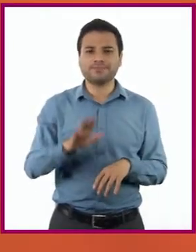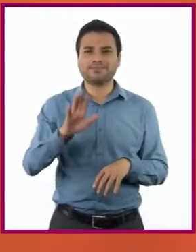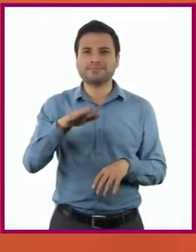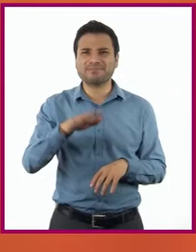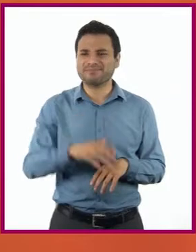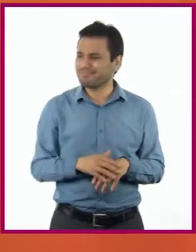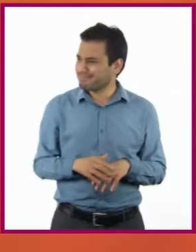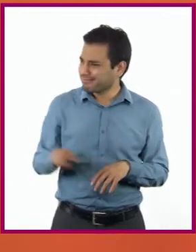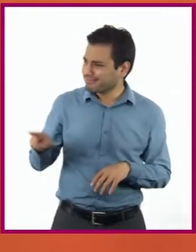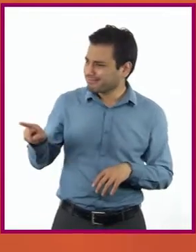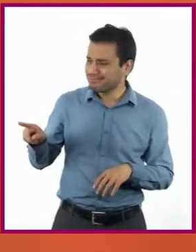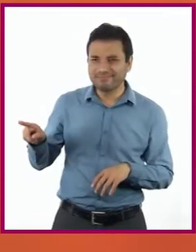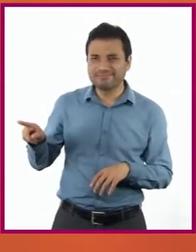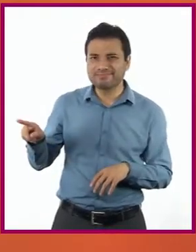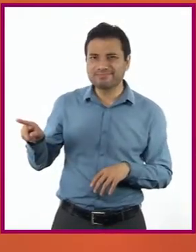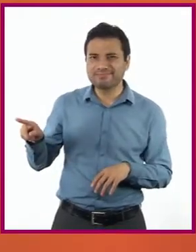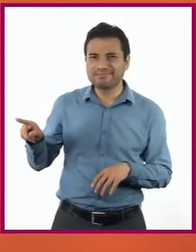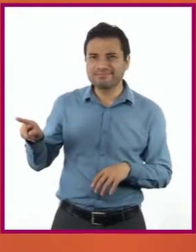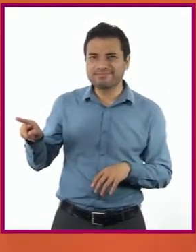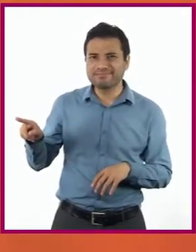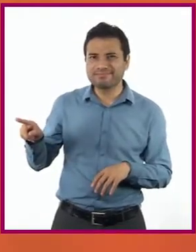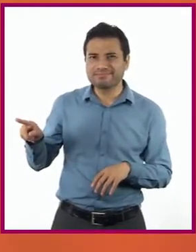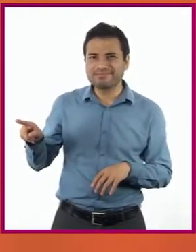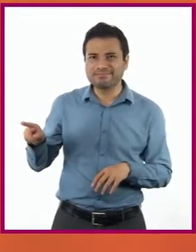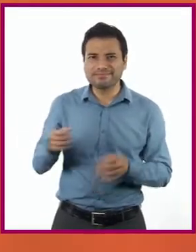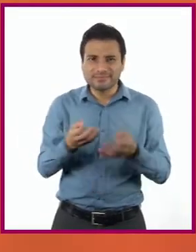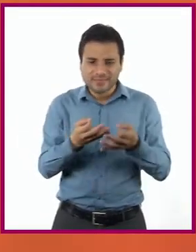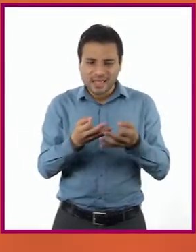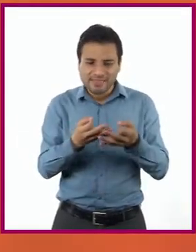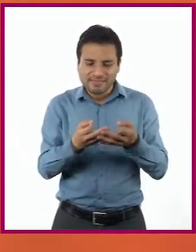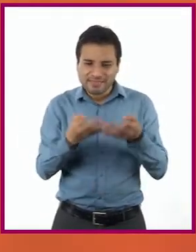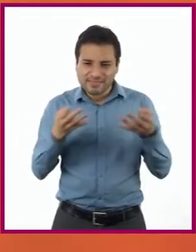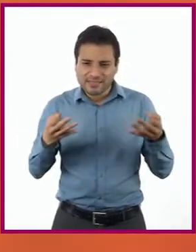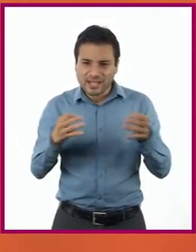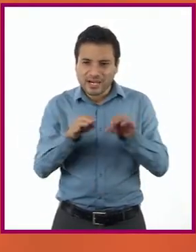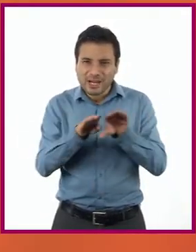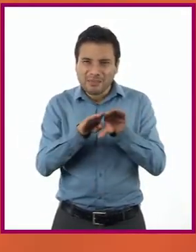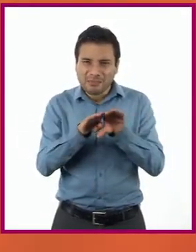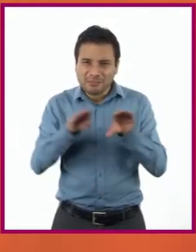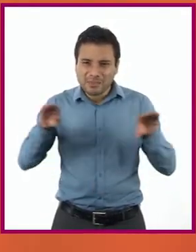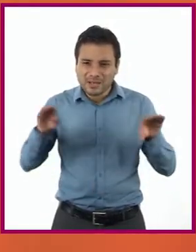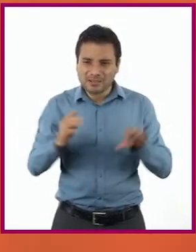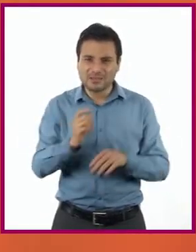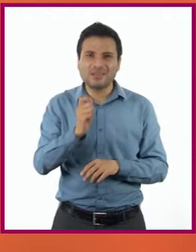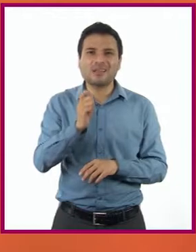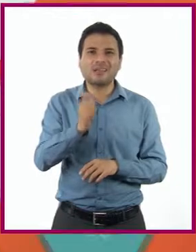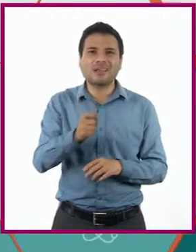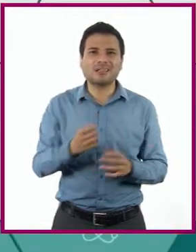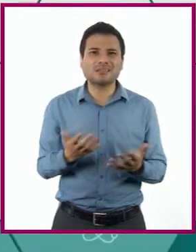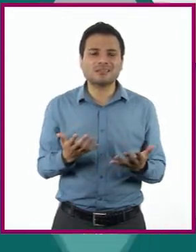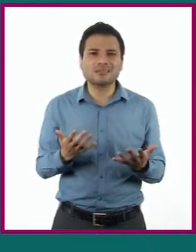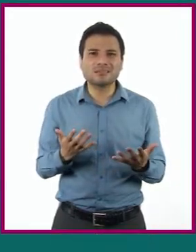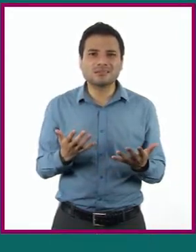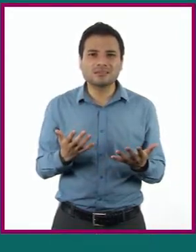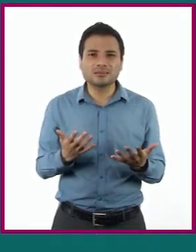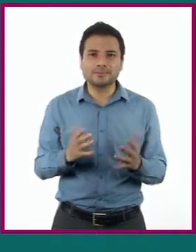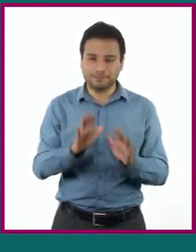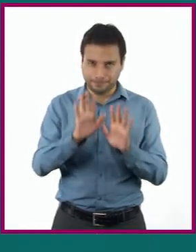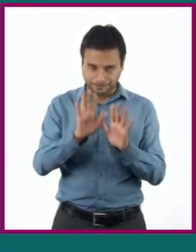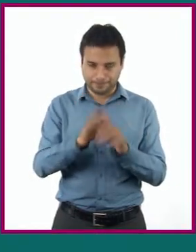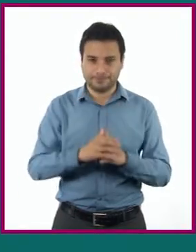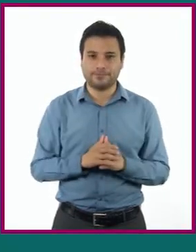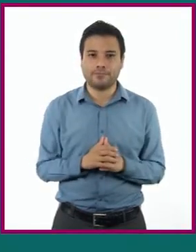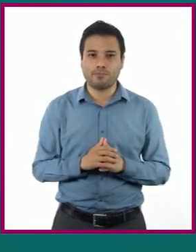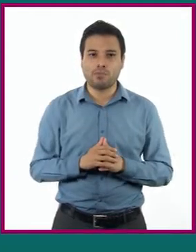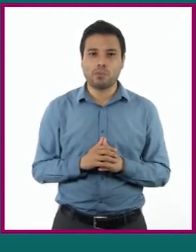¿qué es eso de terraplanista? El término me suena, pero no sé qué es.